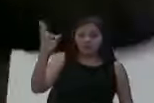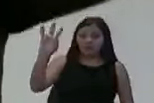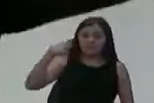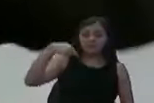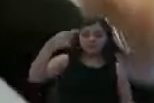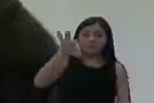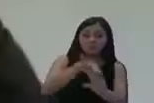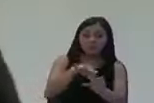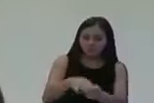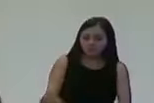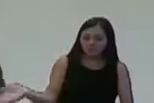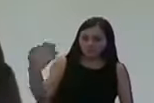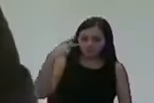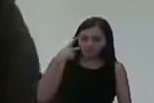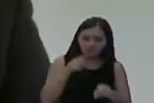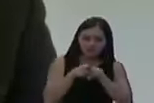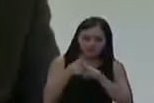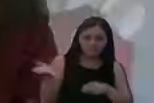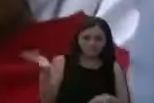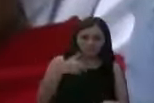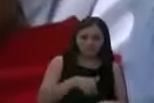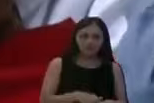y los volveremos a vencer